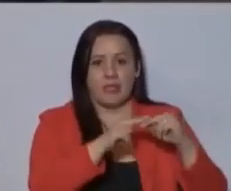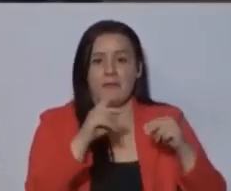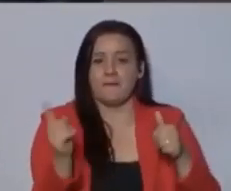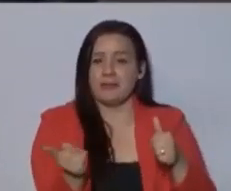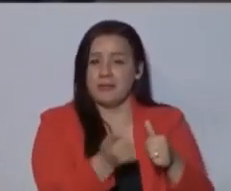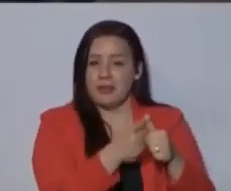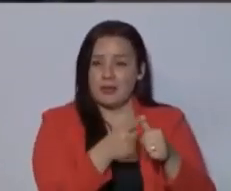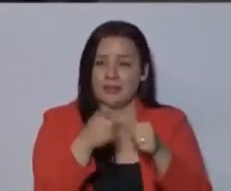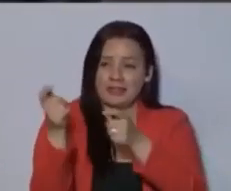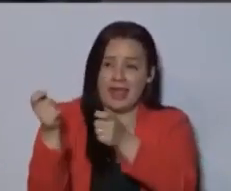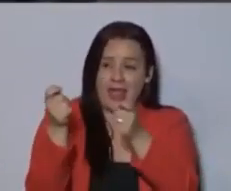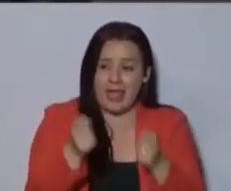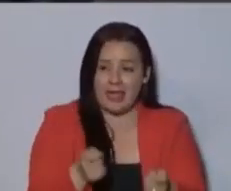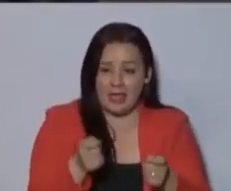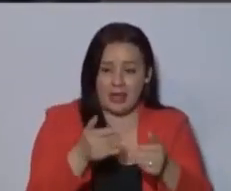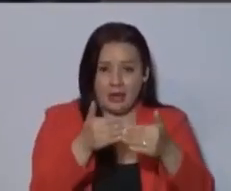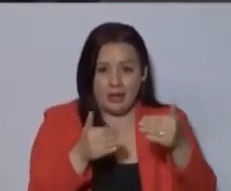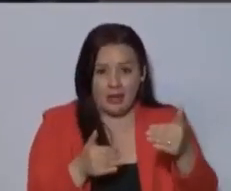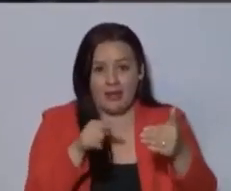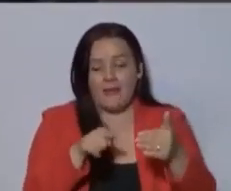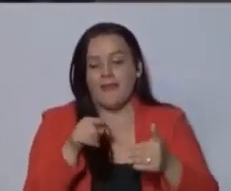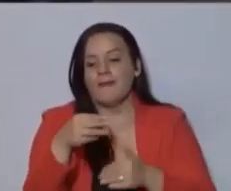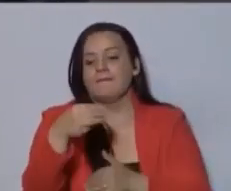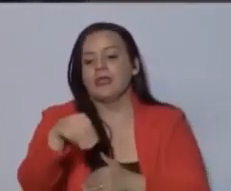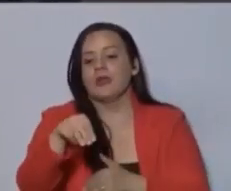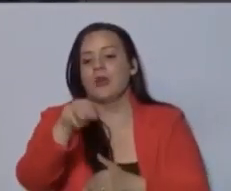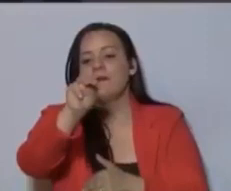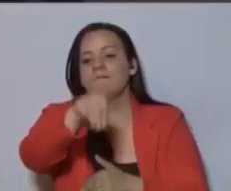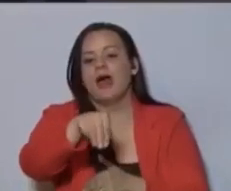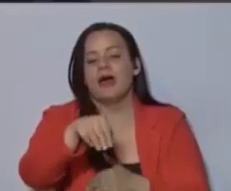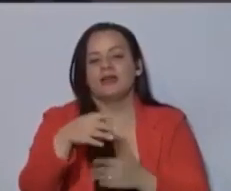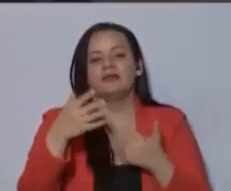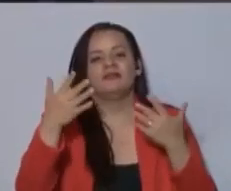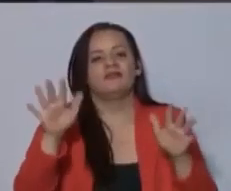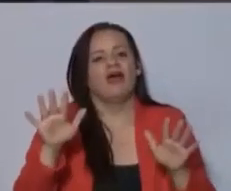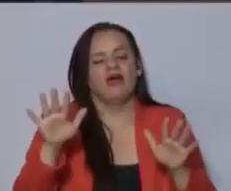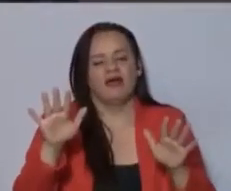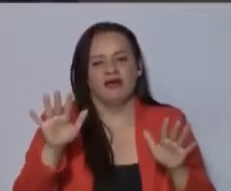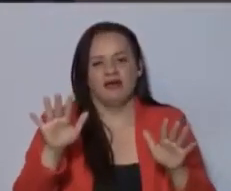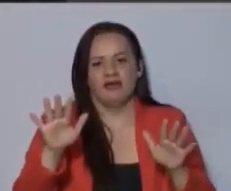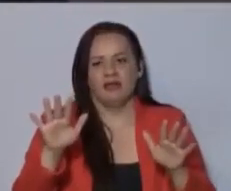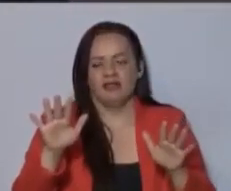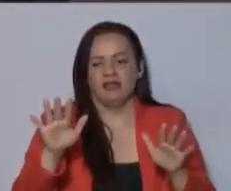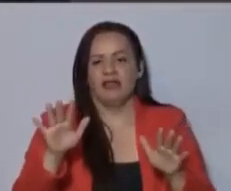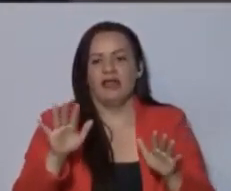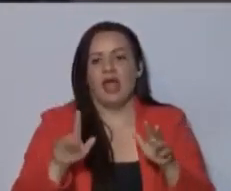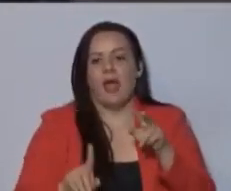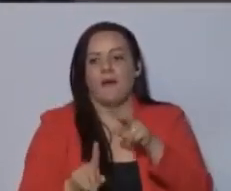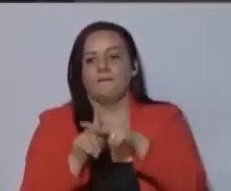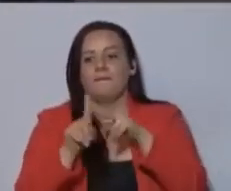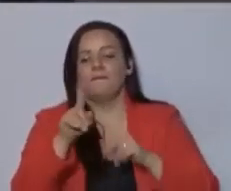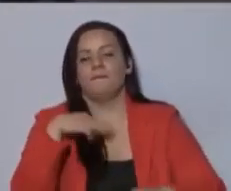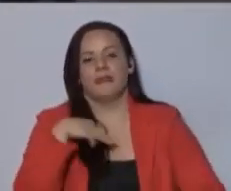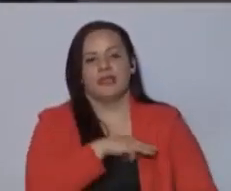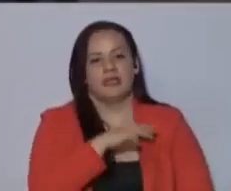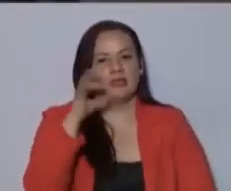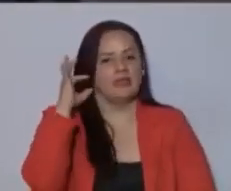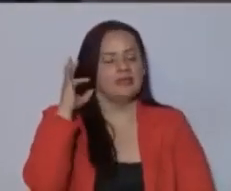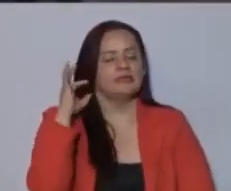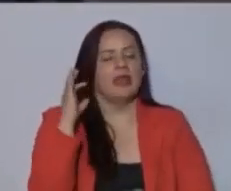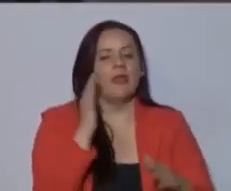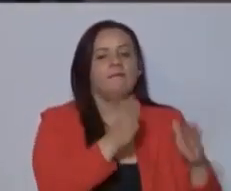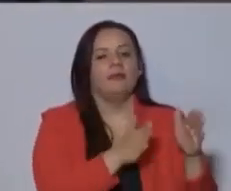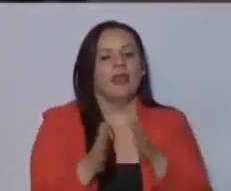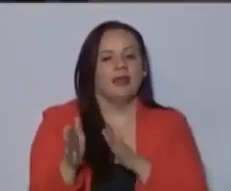pedacito y el miércoles o el martes, ya cantando victoria, salió la ministra de